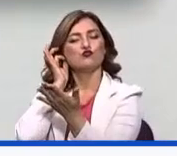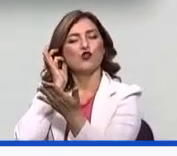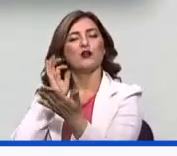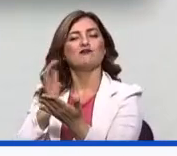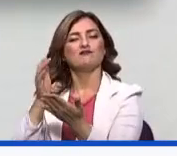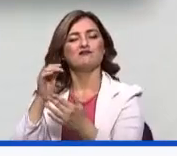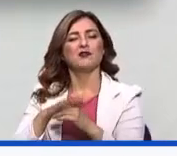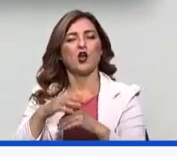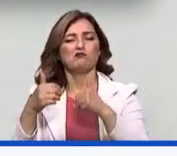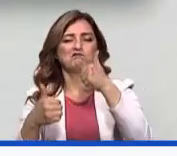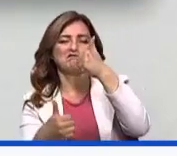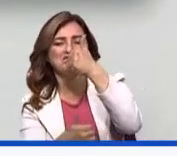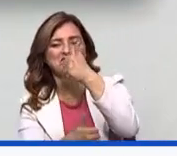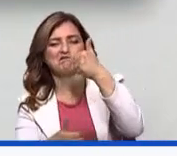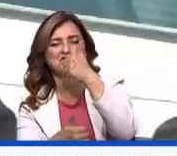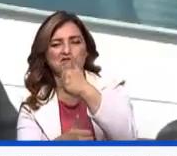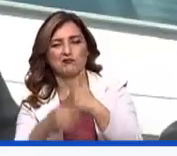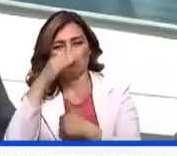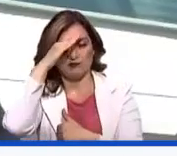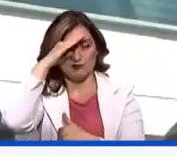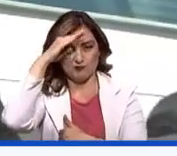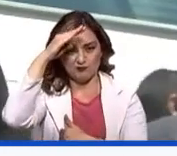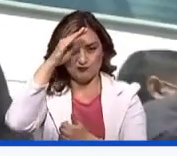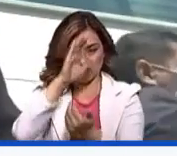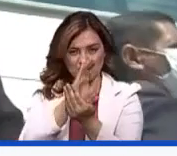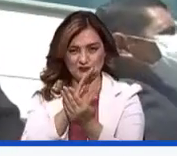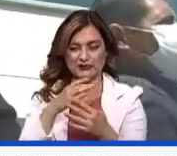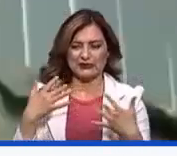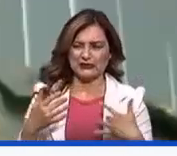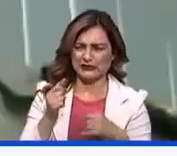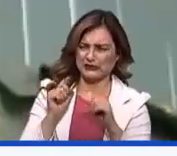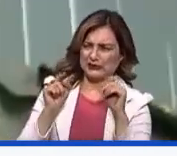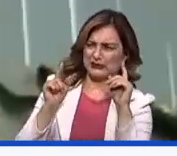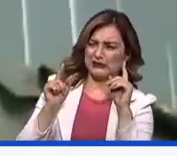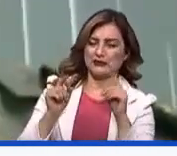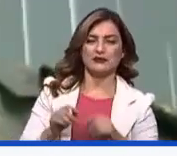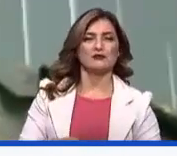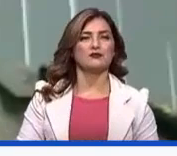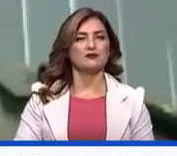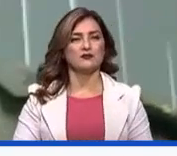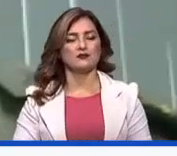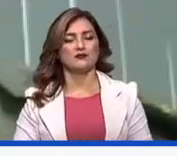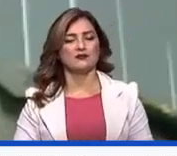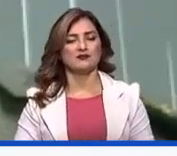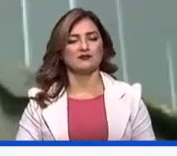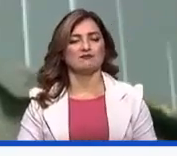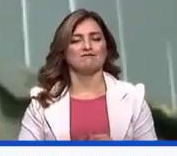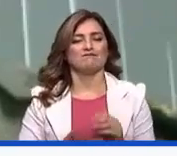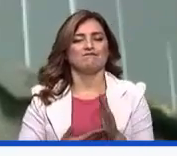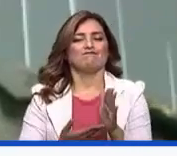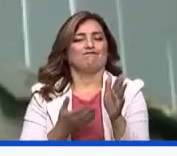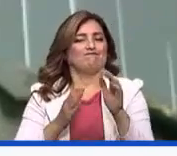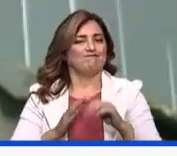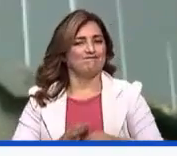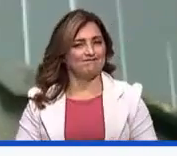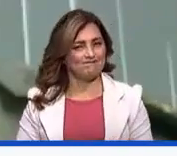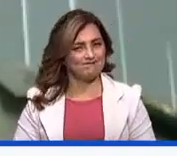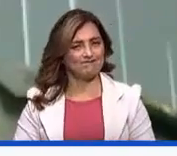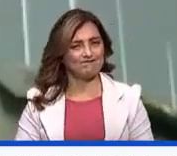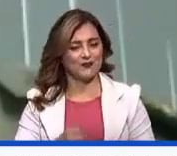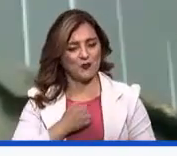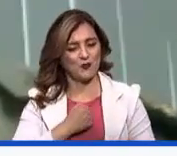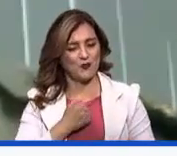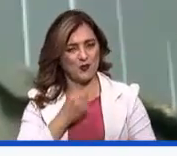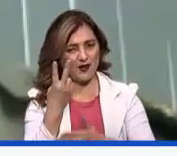de rango medio en el ISPOL. Las sorpresas apenas aparecían. Que no hayan tenido miramientos ni siquiera para incluir a